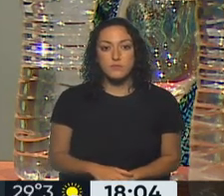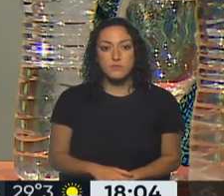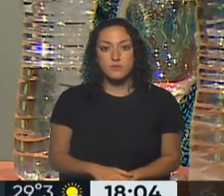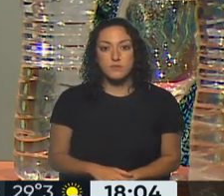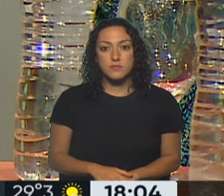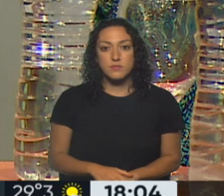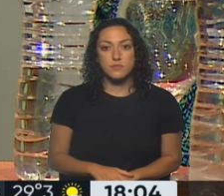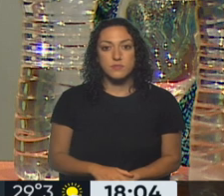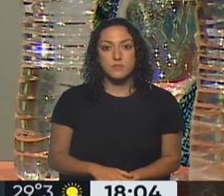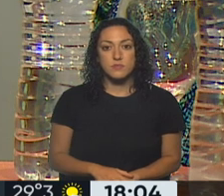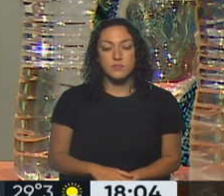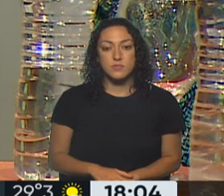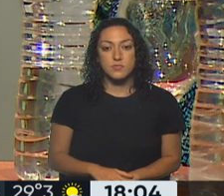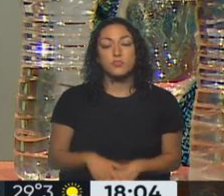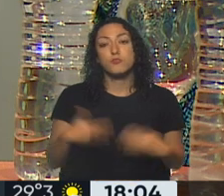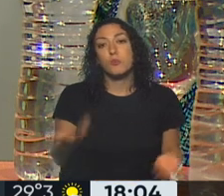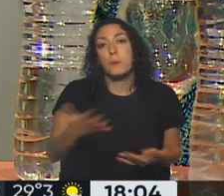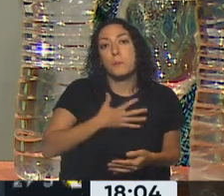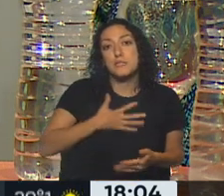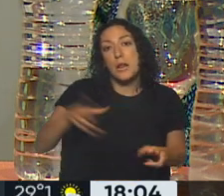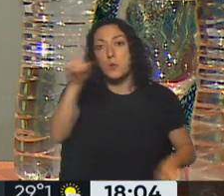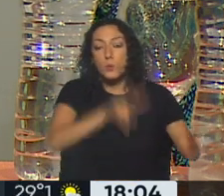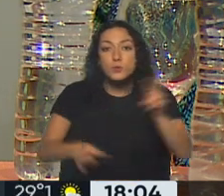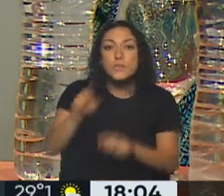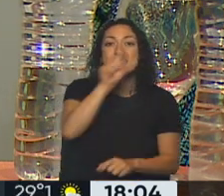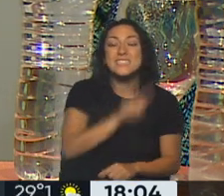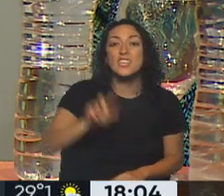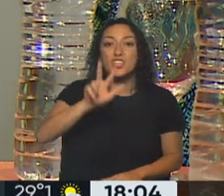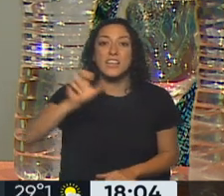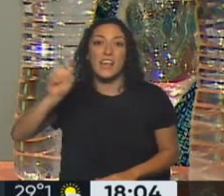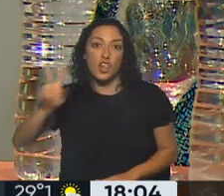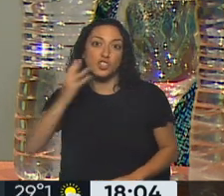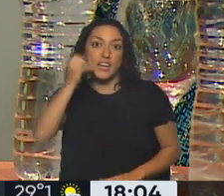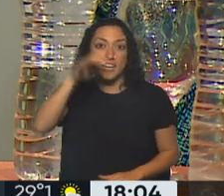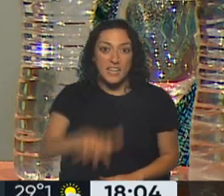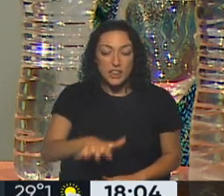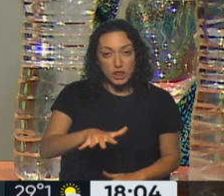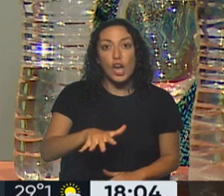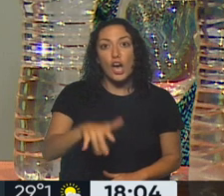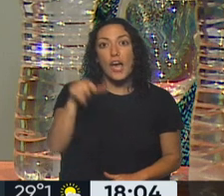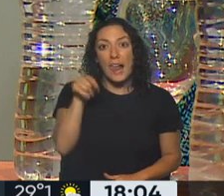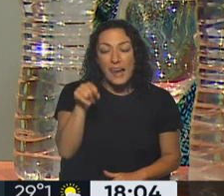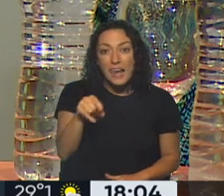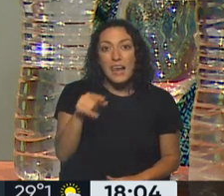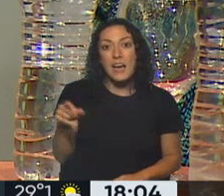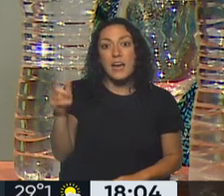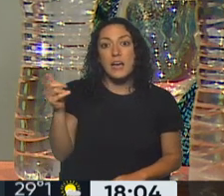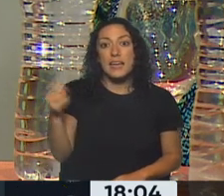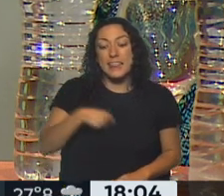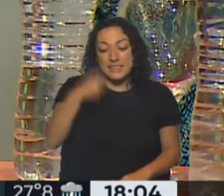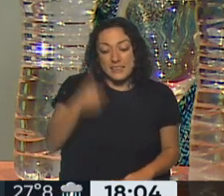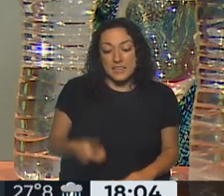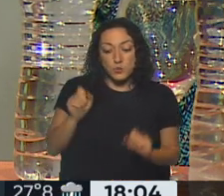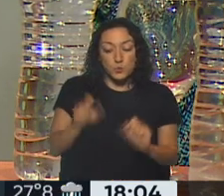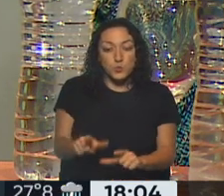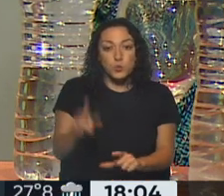En lo que respecta a la búsqueda personal, el nieto 132 inició la búsqueda de su identidad